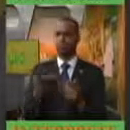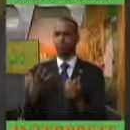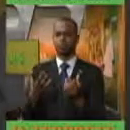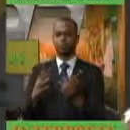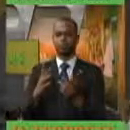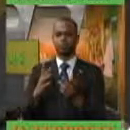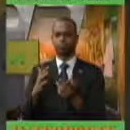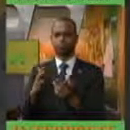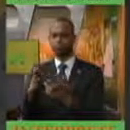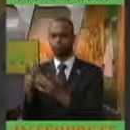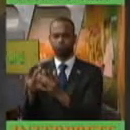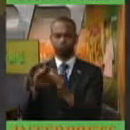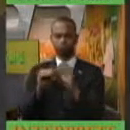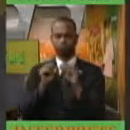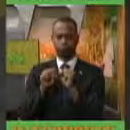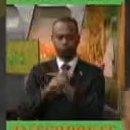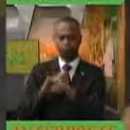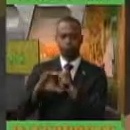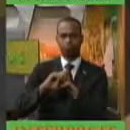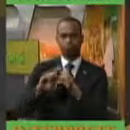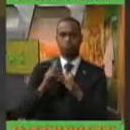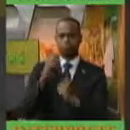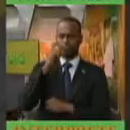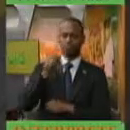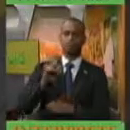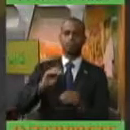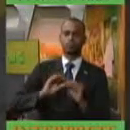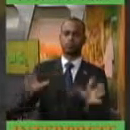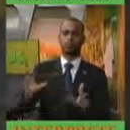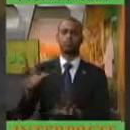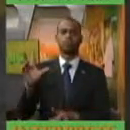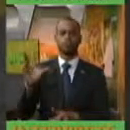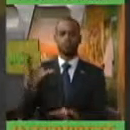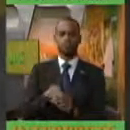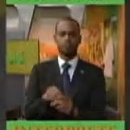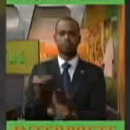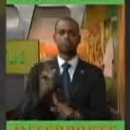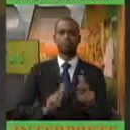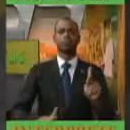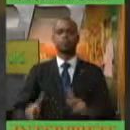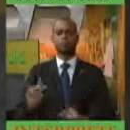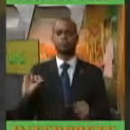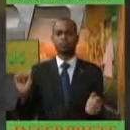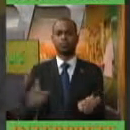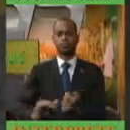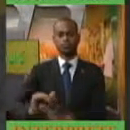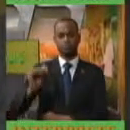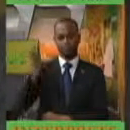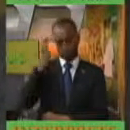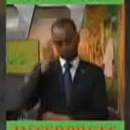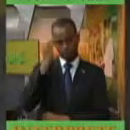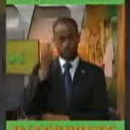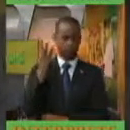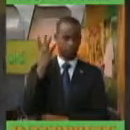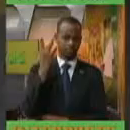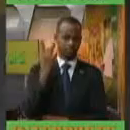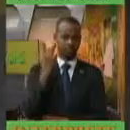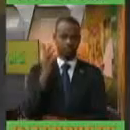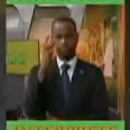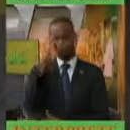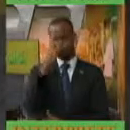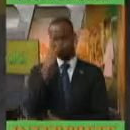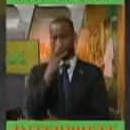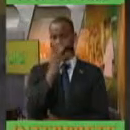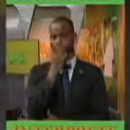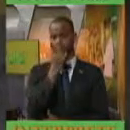ayudar. Y se va a tratar de que realmente se visibilice esta participación, que el mundo lo sepa, porque República Dominicana, con